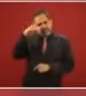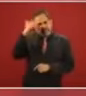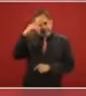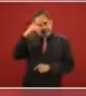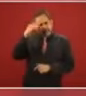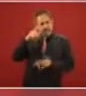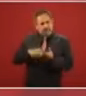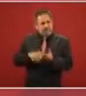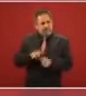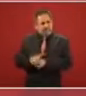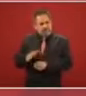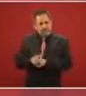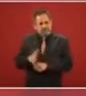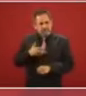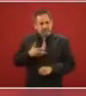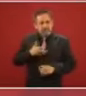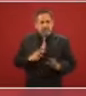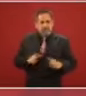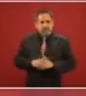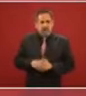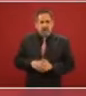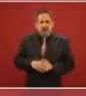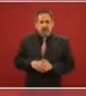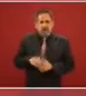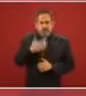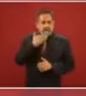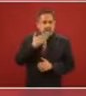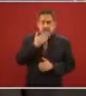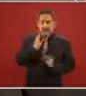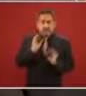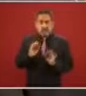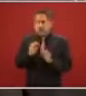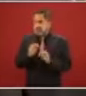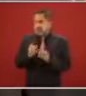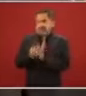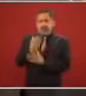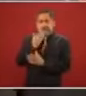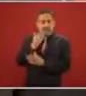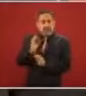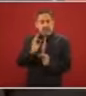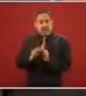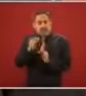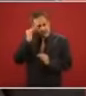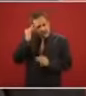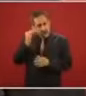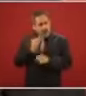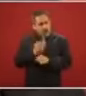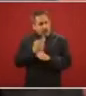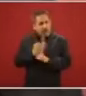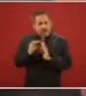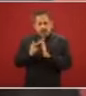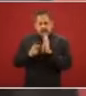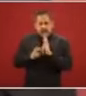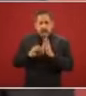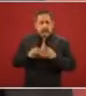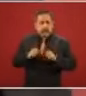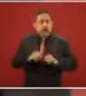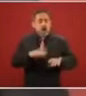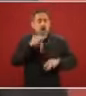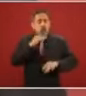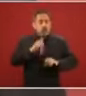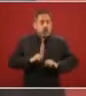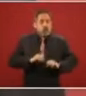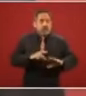recursos. Está funcionando la fórmula que se aplica de no permitir la